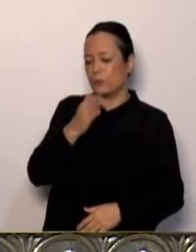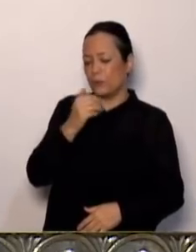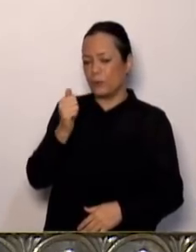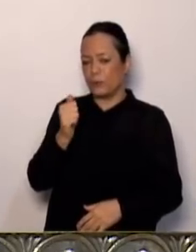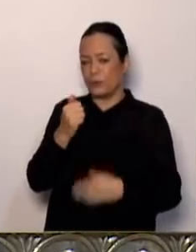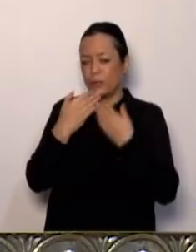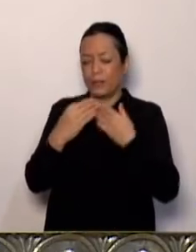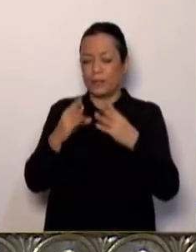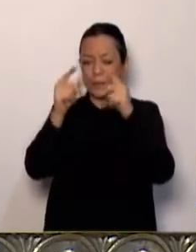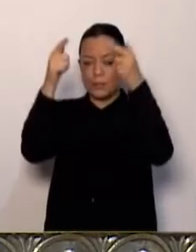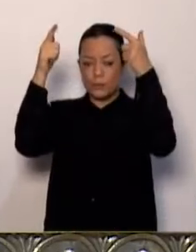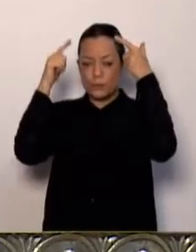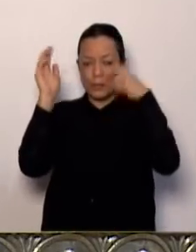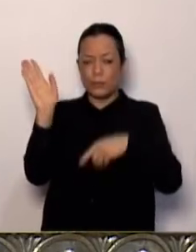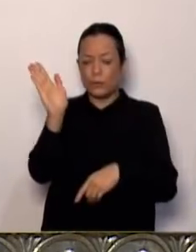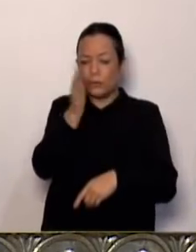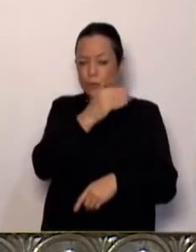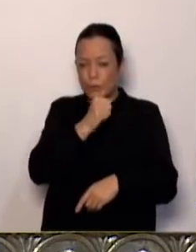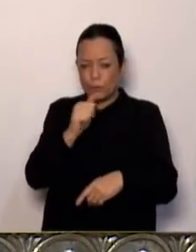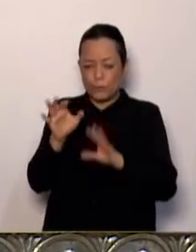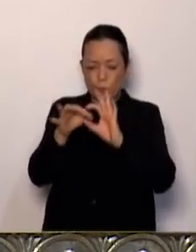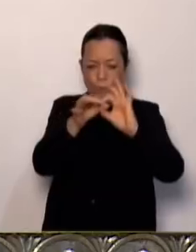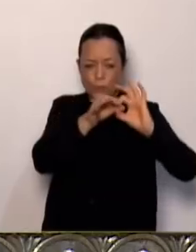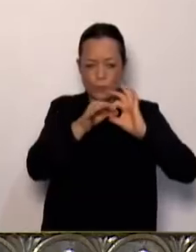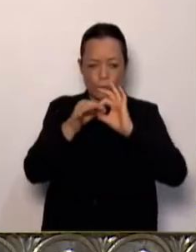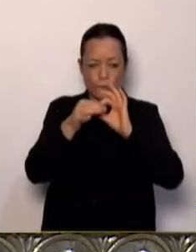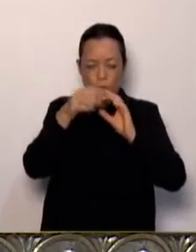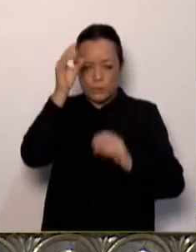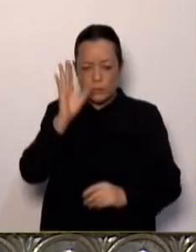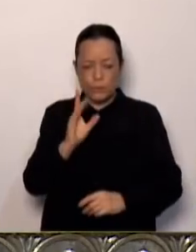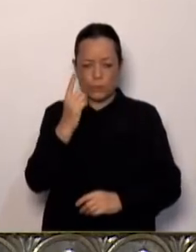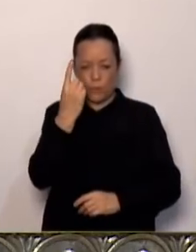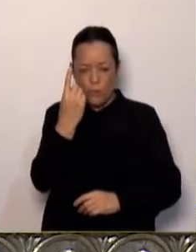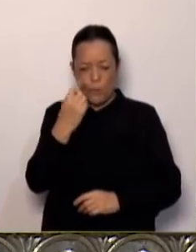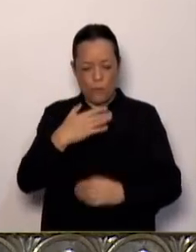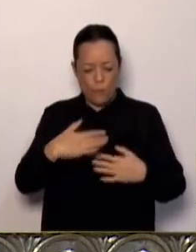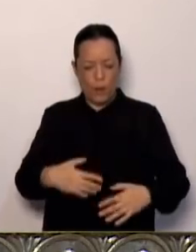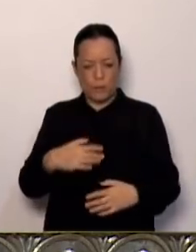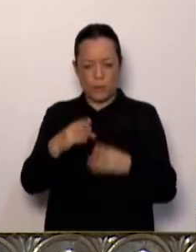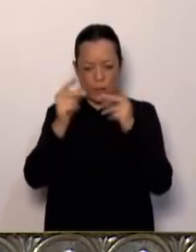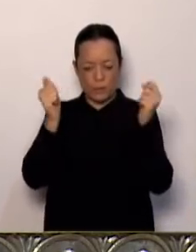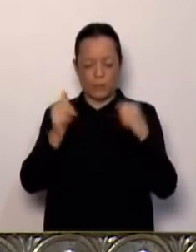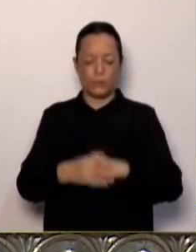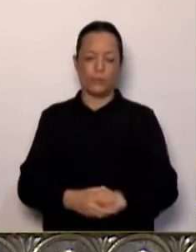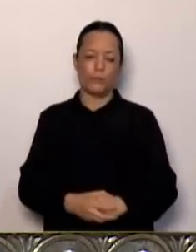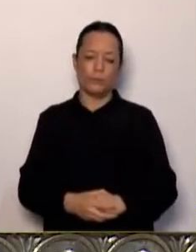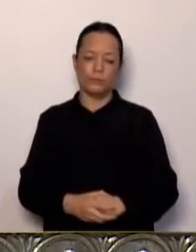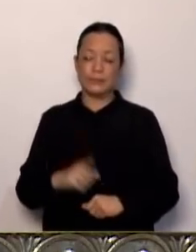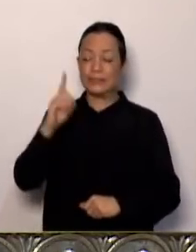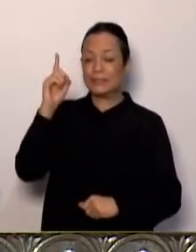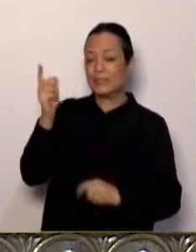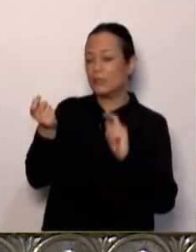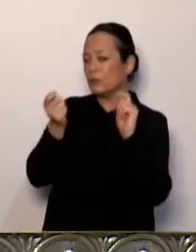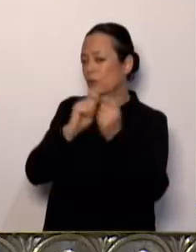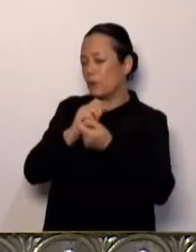Espíritu Santo, formemos en Cristo un solo cuerpo y un solo espíritu. Que Él nos transforme en